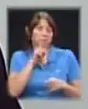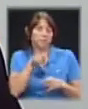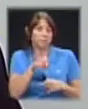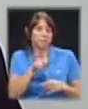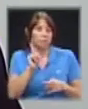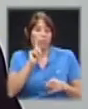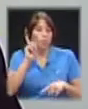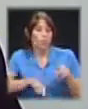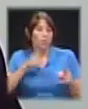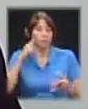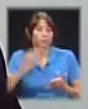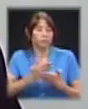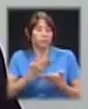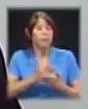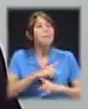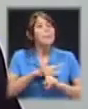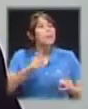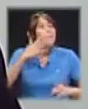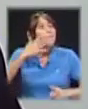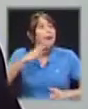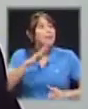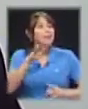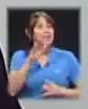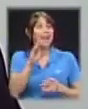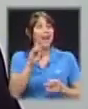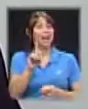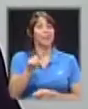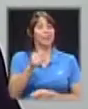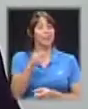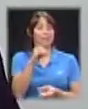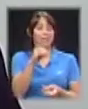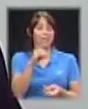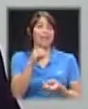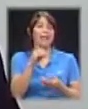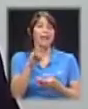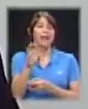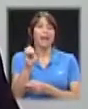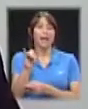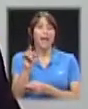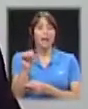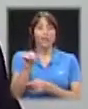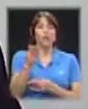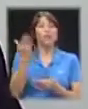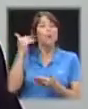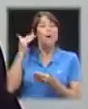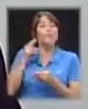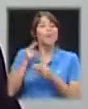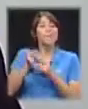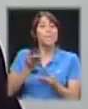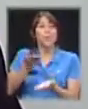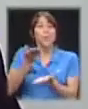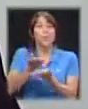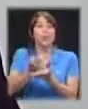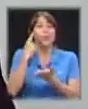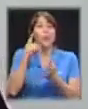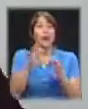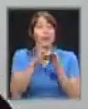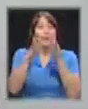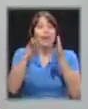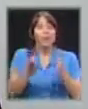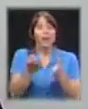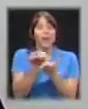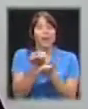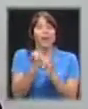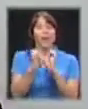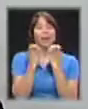parece que lo habían propuesto para coordinador del equipo económico del presidente uh-huh. Carter y se hicieron